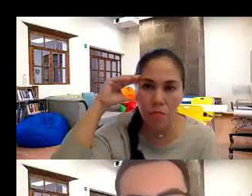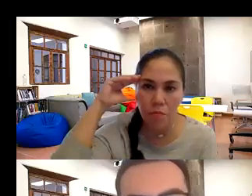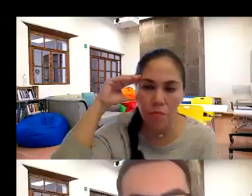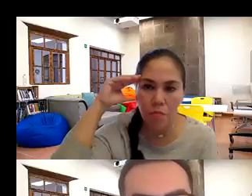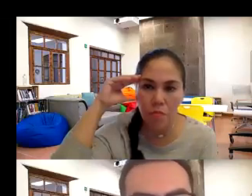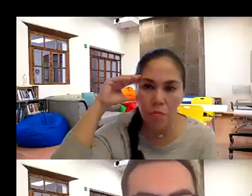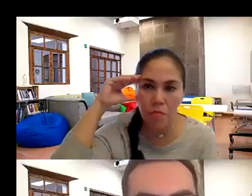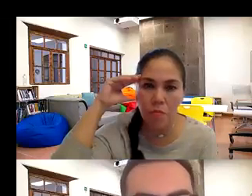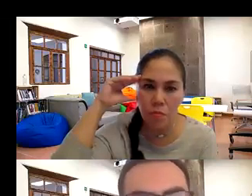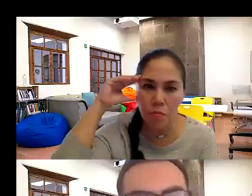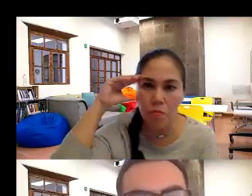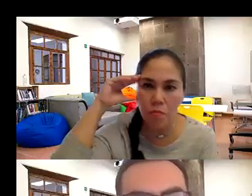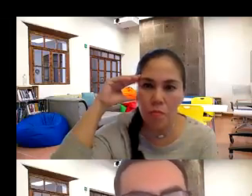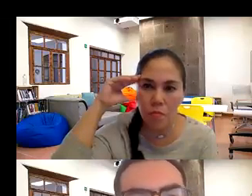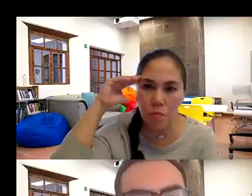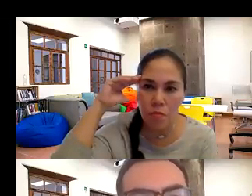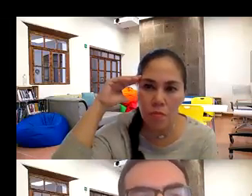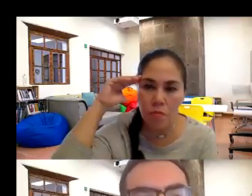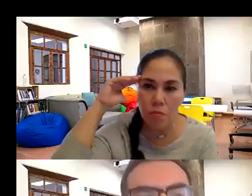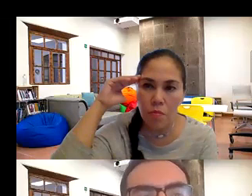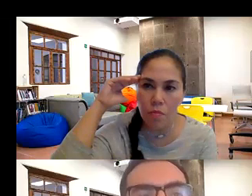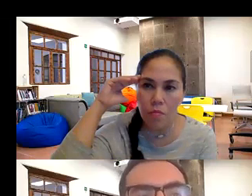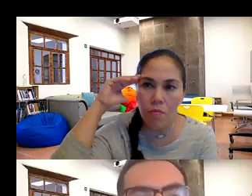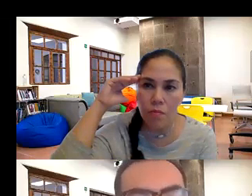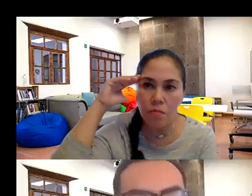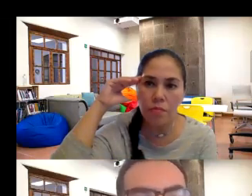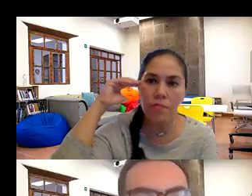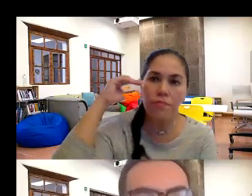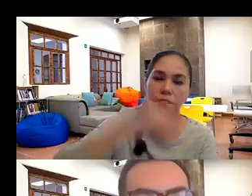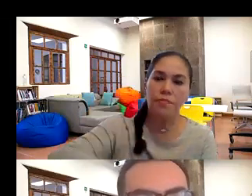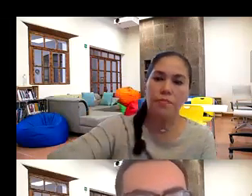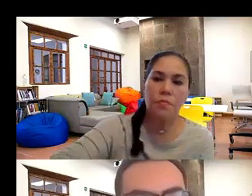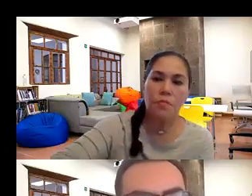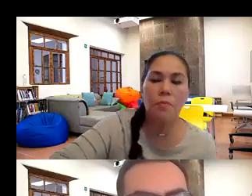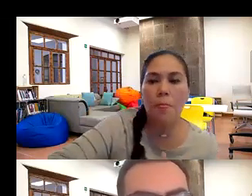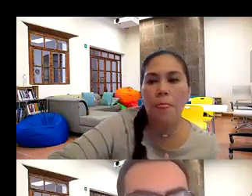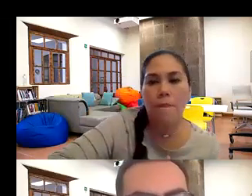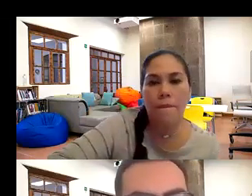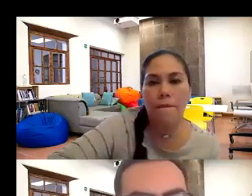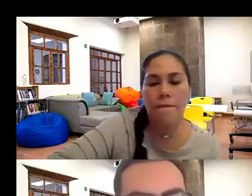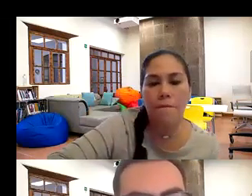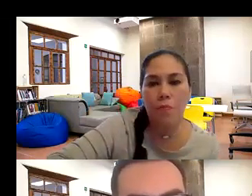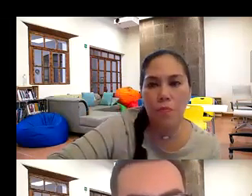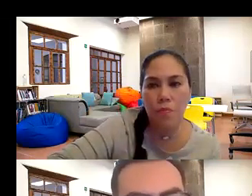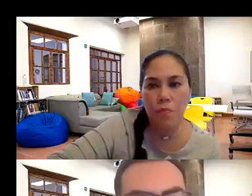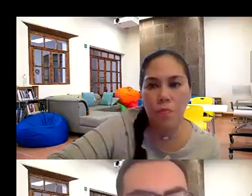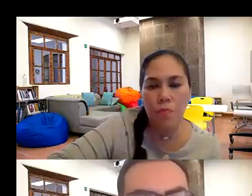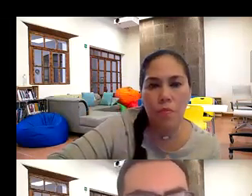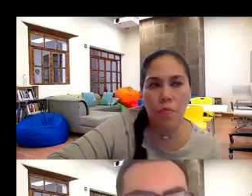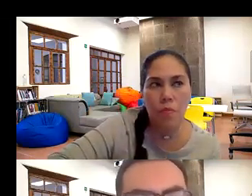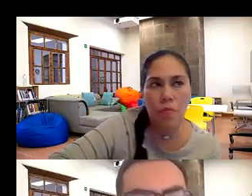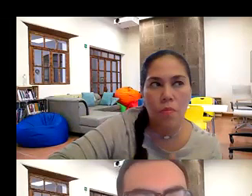No se trata de casos o de simulaciones, sino vamos a vincular, ¿no?, por ahí a proyectos reales que